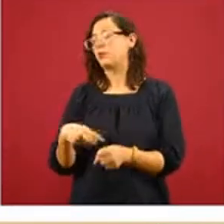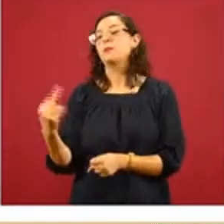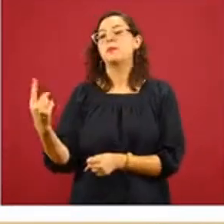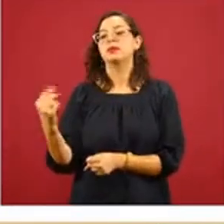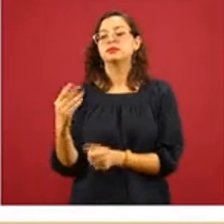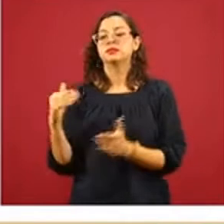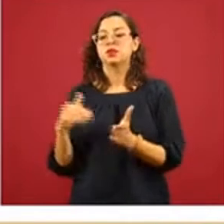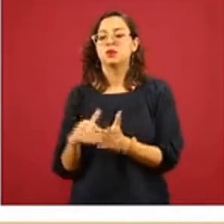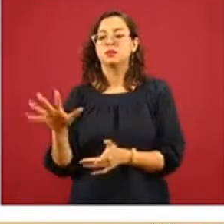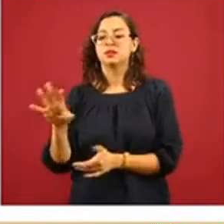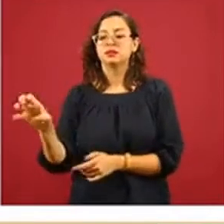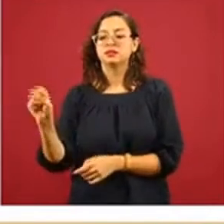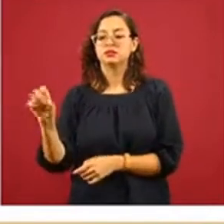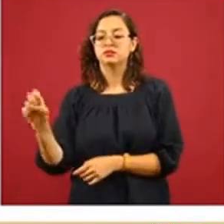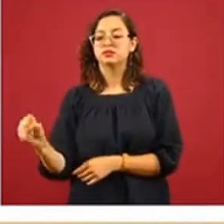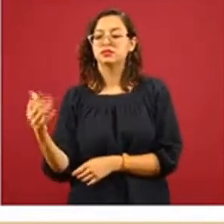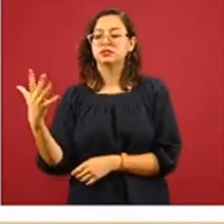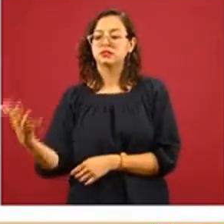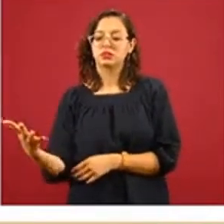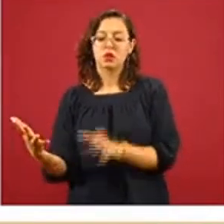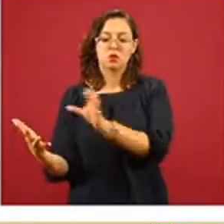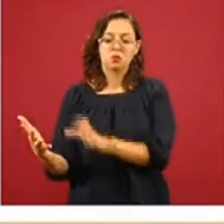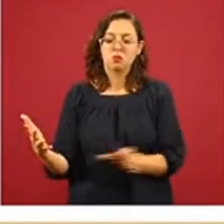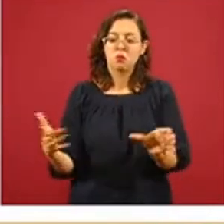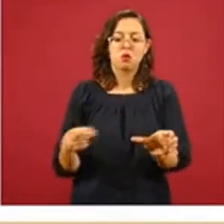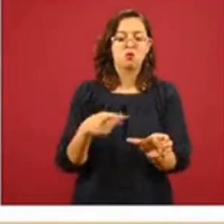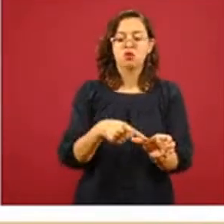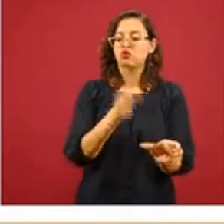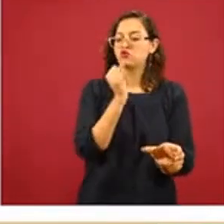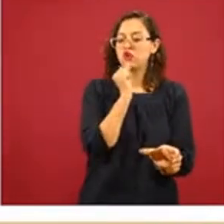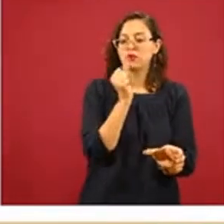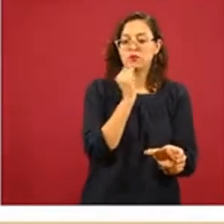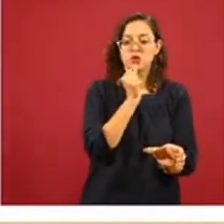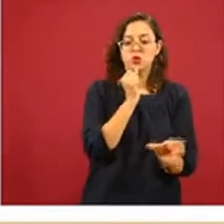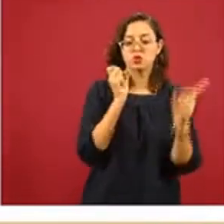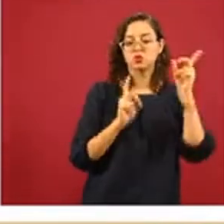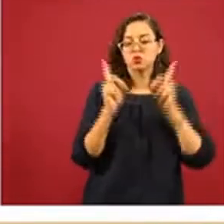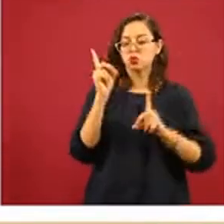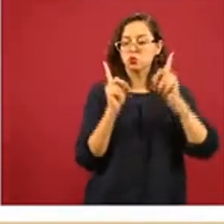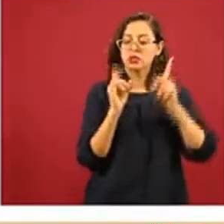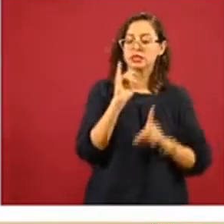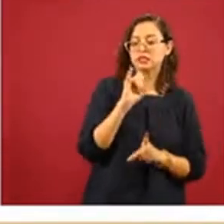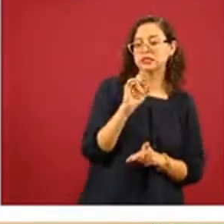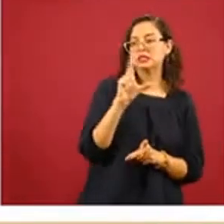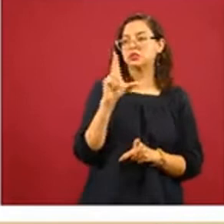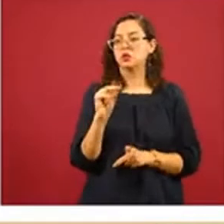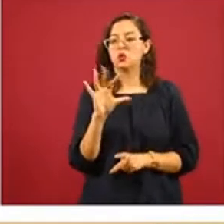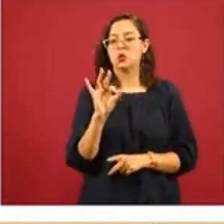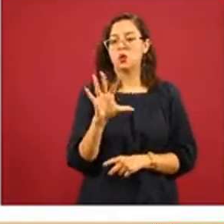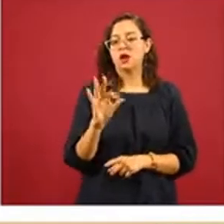25,565, como todavía el grupo que está aún por confirmarse, es aún sospechoso, estos